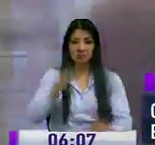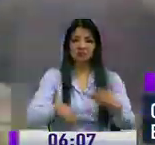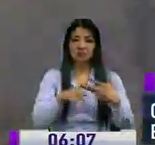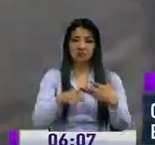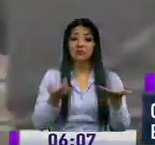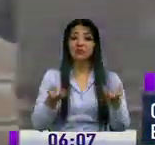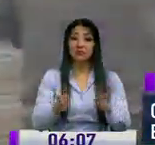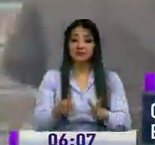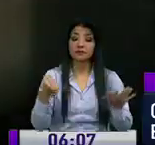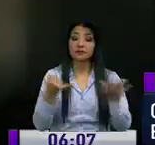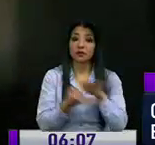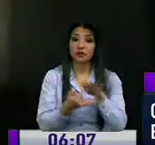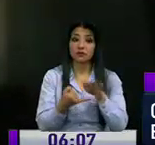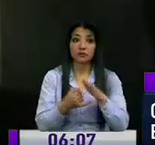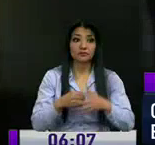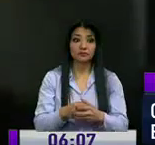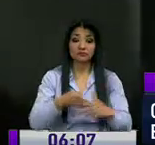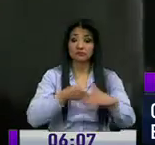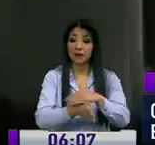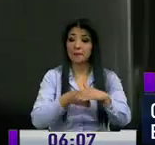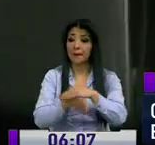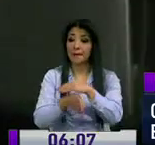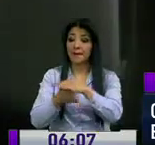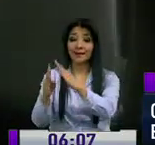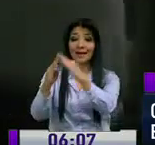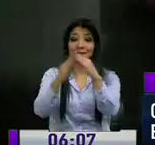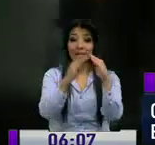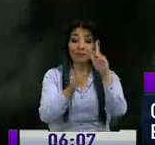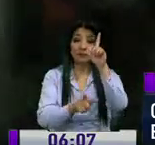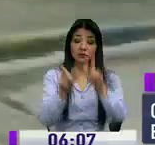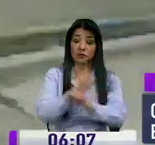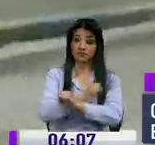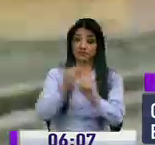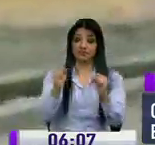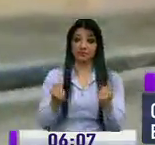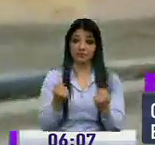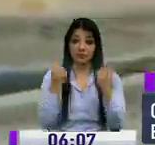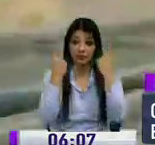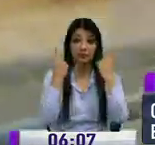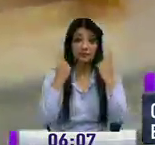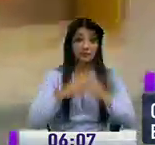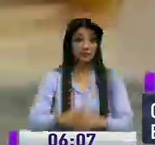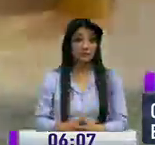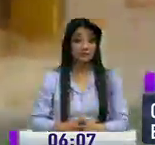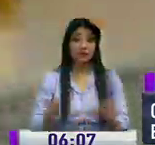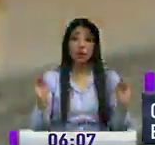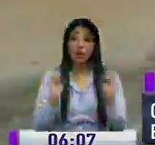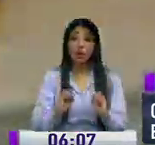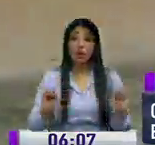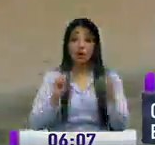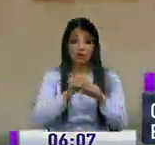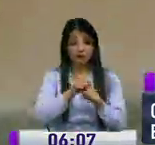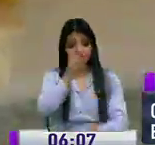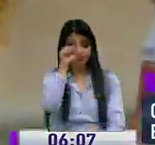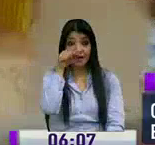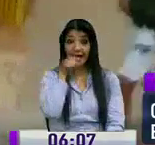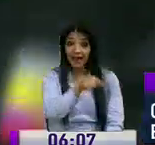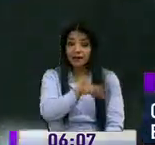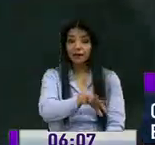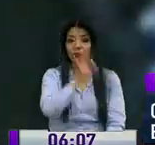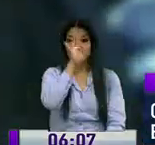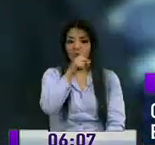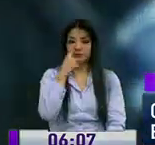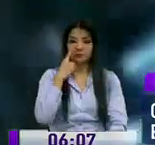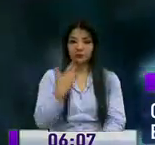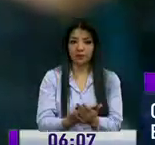violación. Los allanamientos sorprendieron a más de uno de los sospechosos y en muchos casos se encontraron las pruebas del delito flagrante. En la ciudad